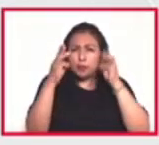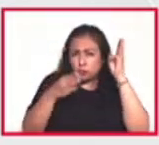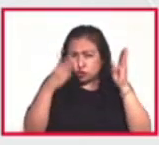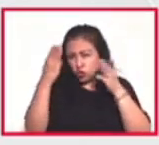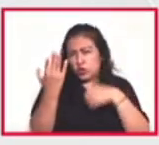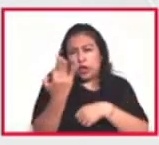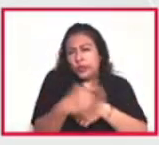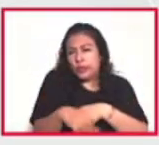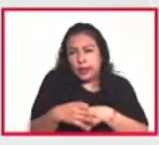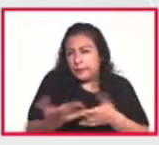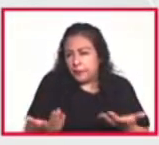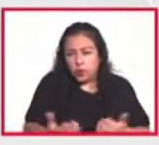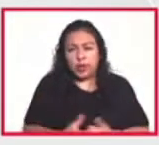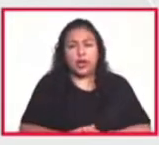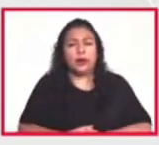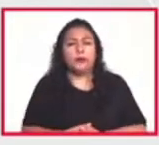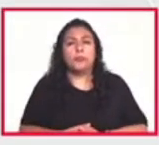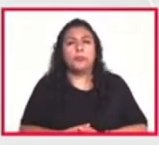temporal?